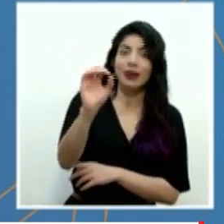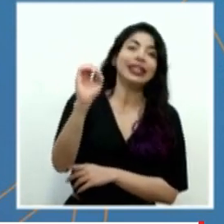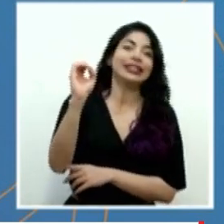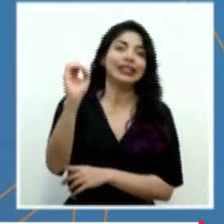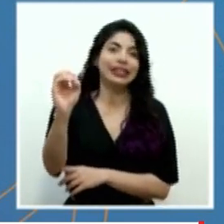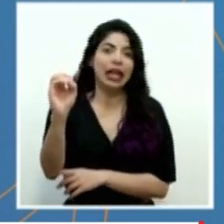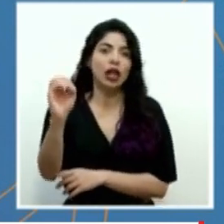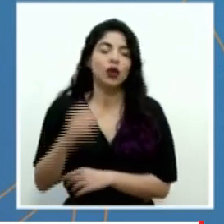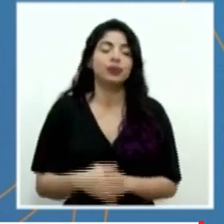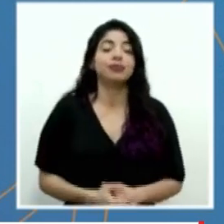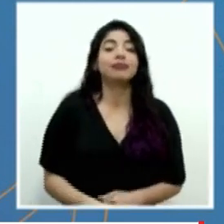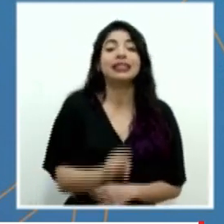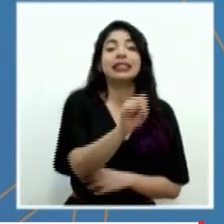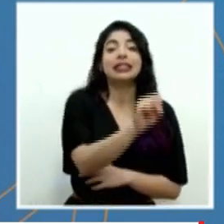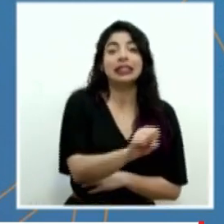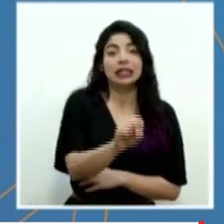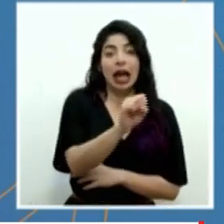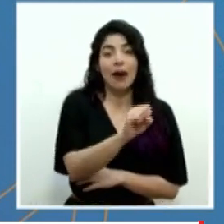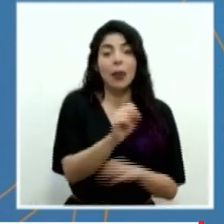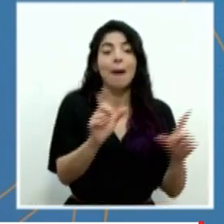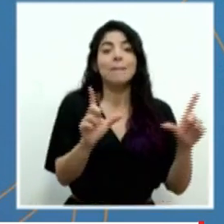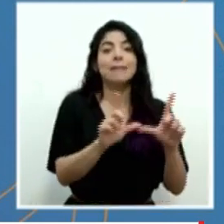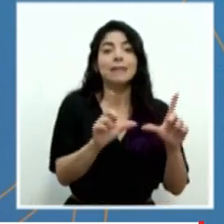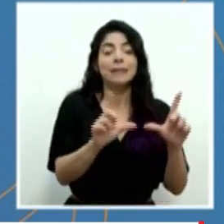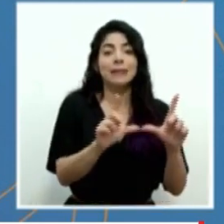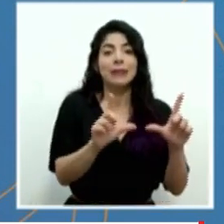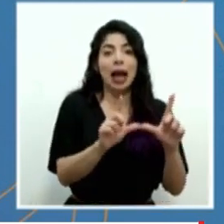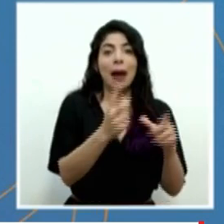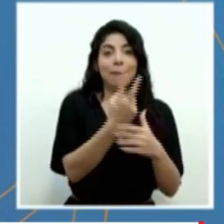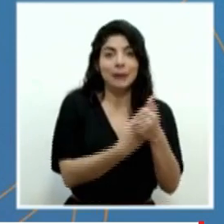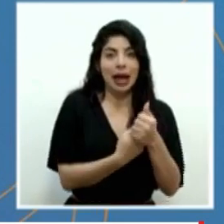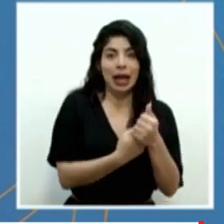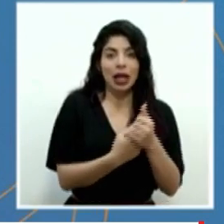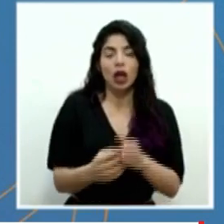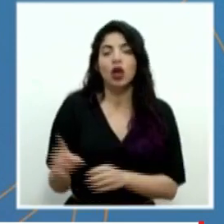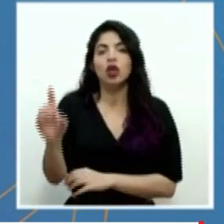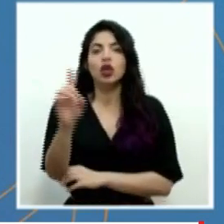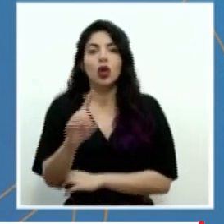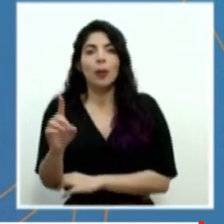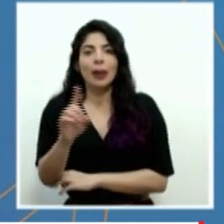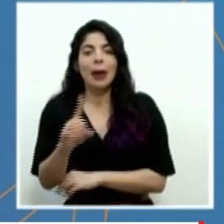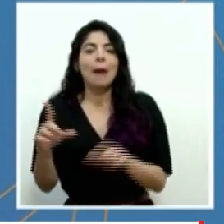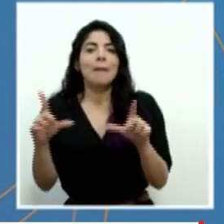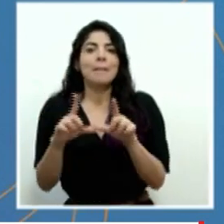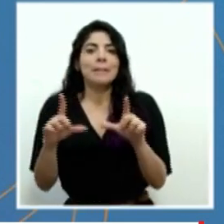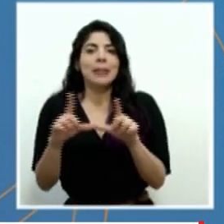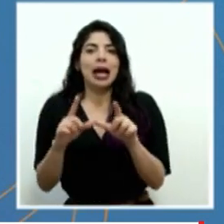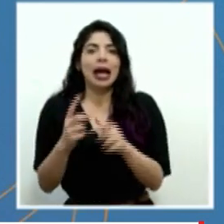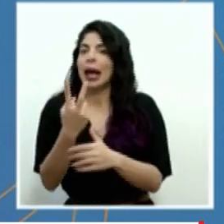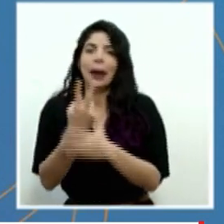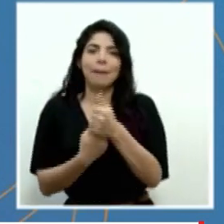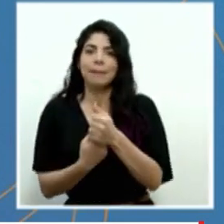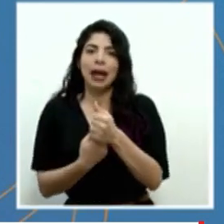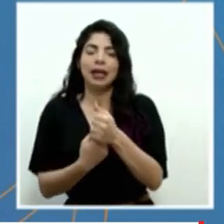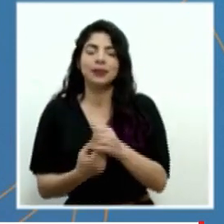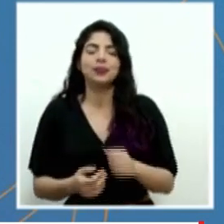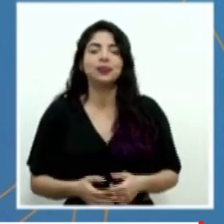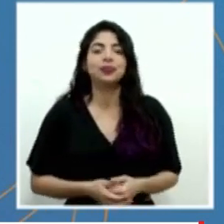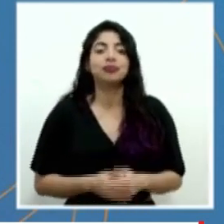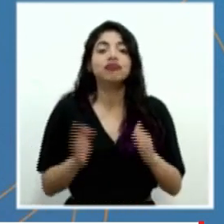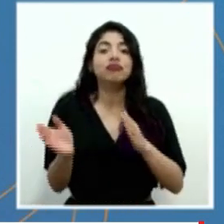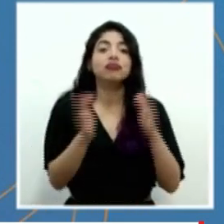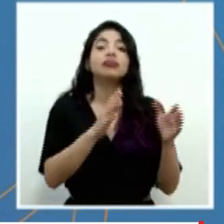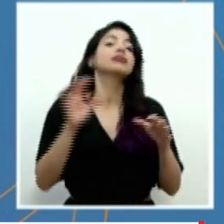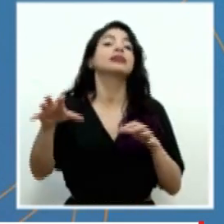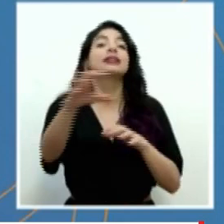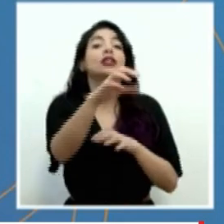y 0, los sábados las placas par y los domingos las placas impar. En